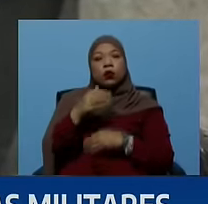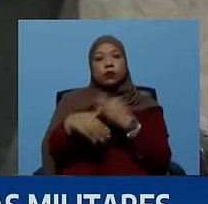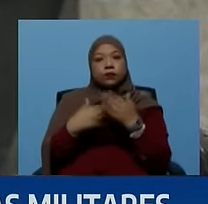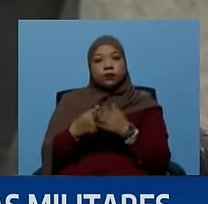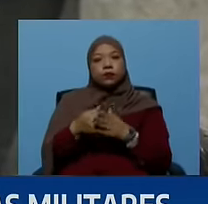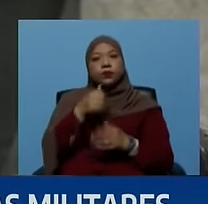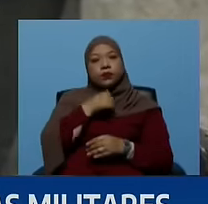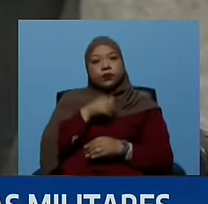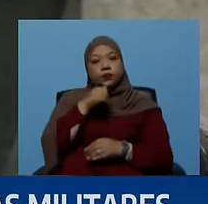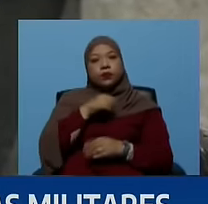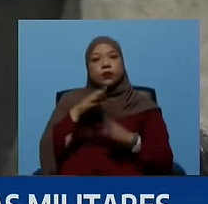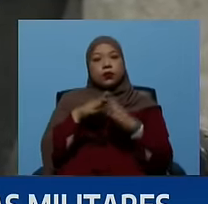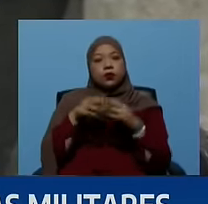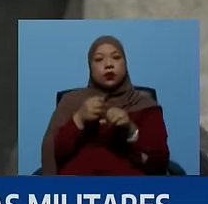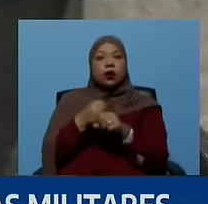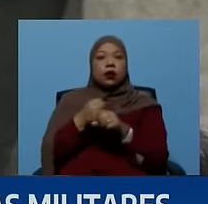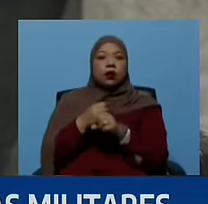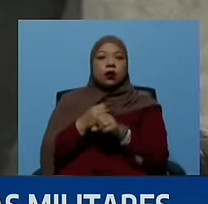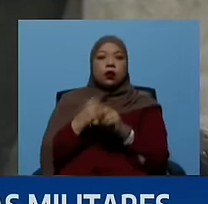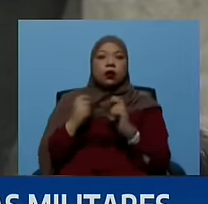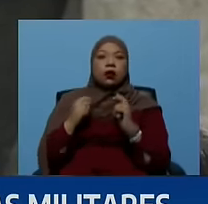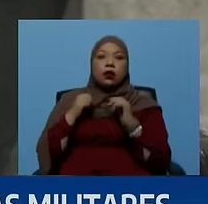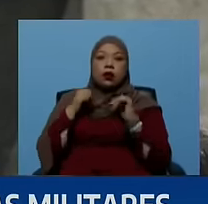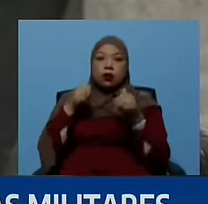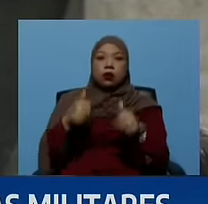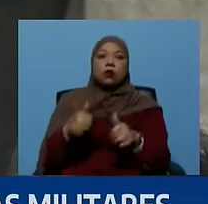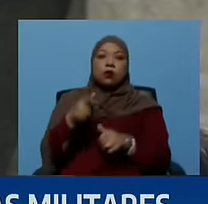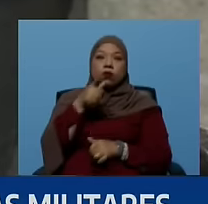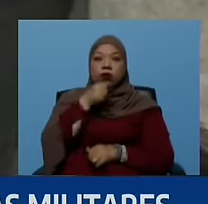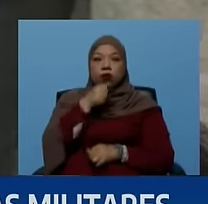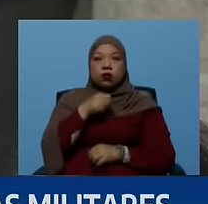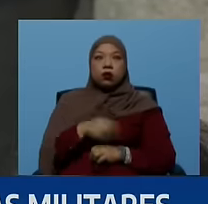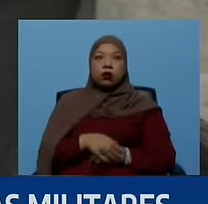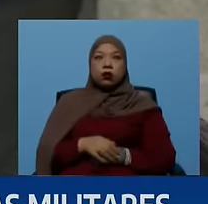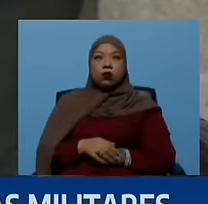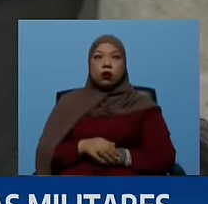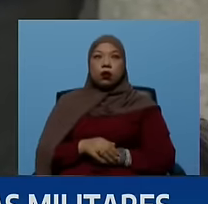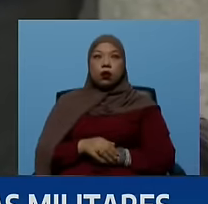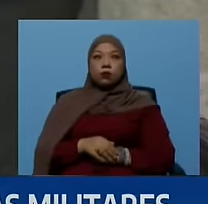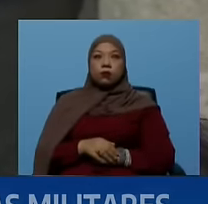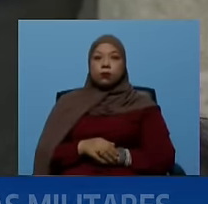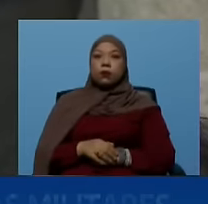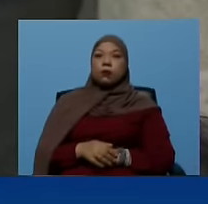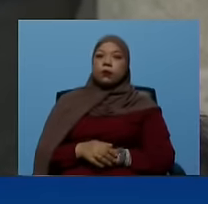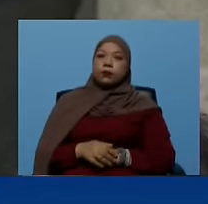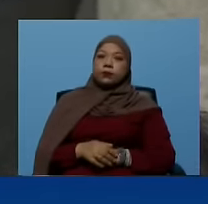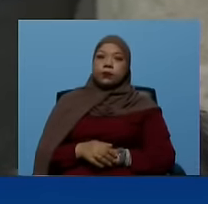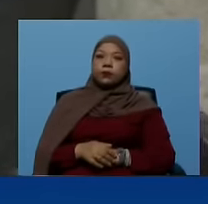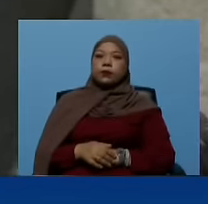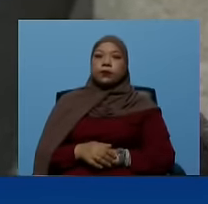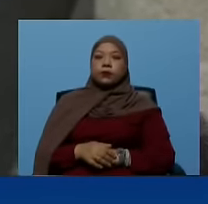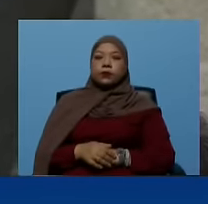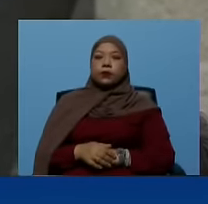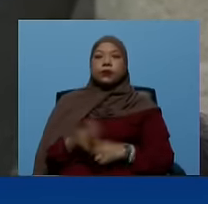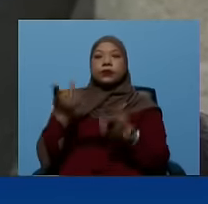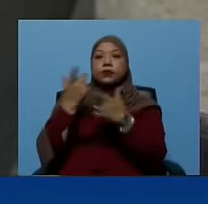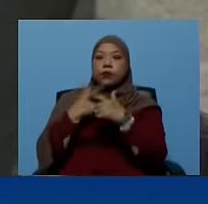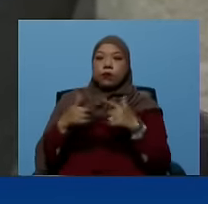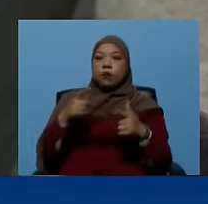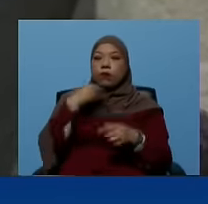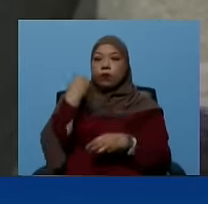reciedumbre tanta arraigo en en lo que nuestros Libertadores y libertadoras nos dejaron en